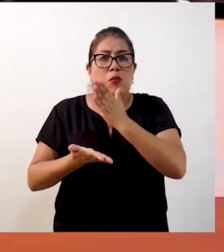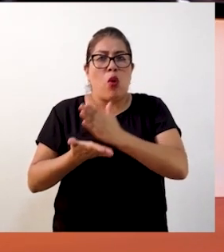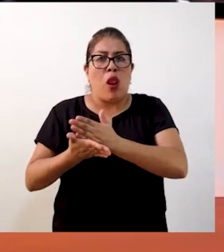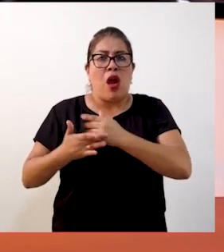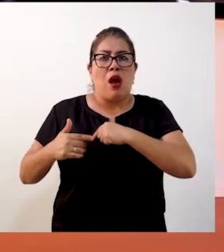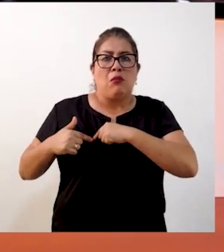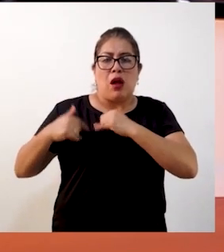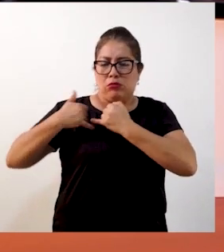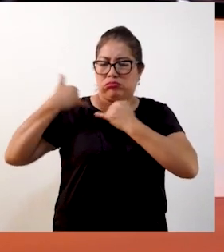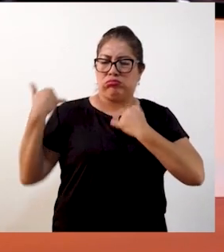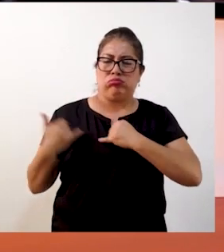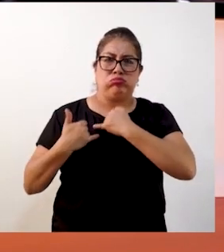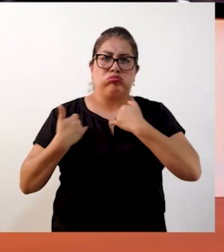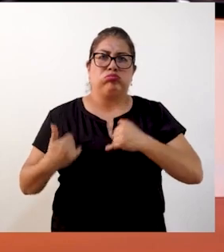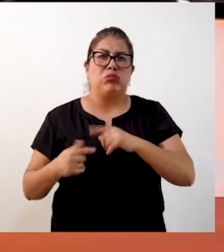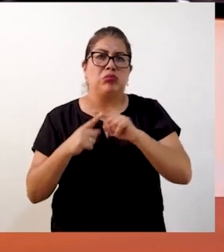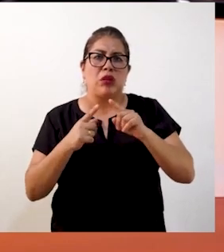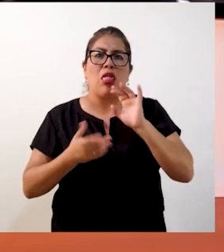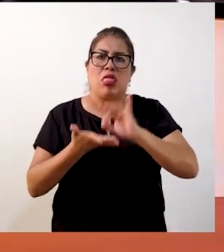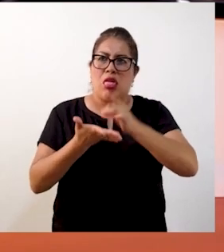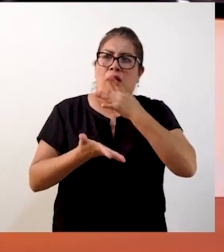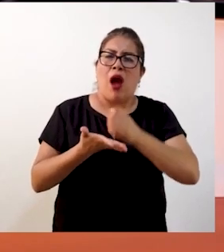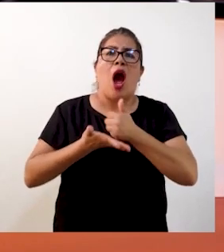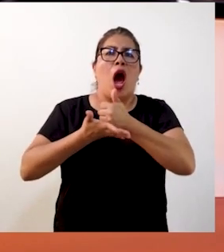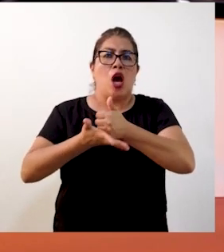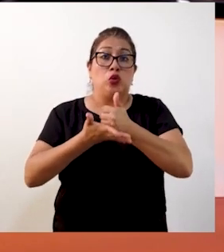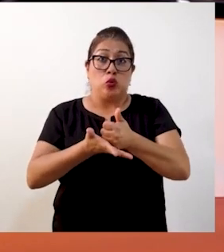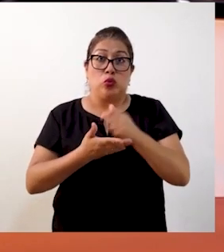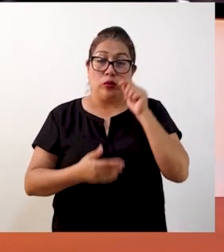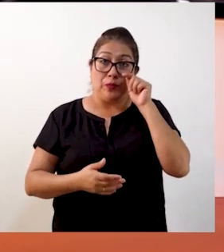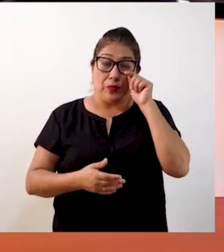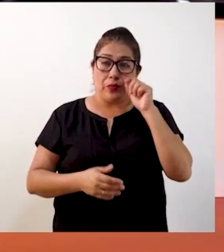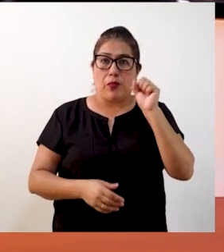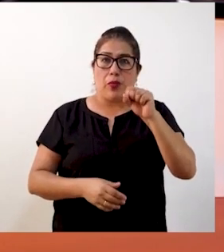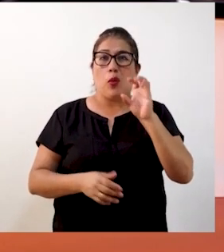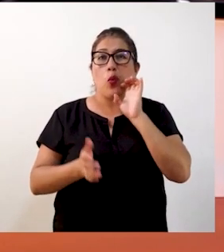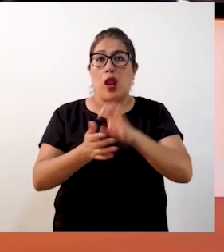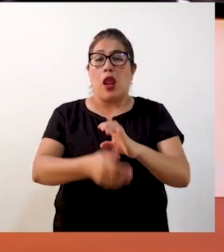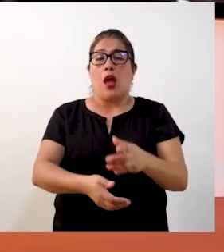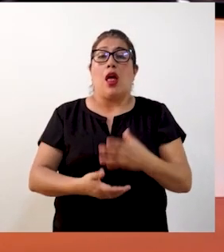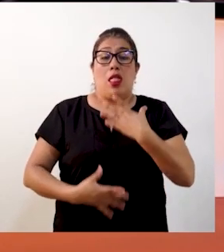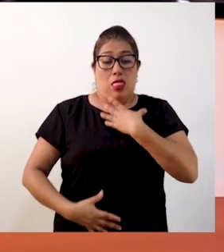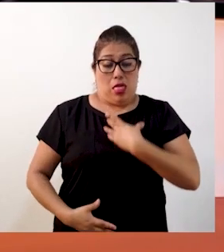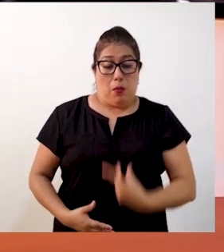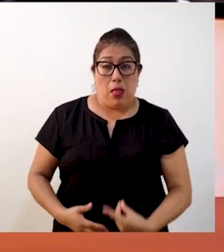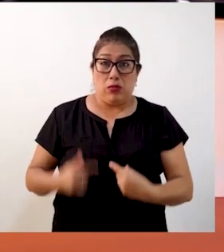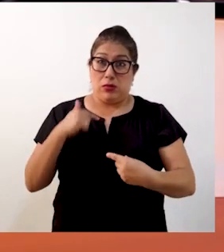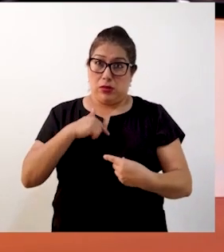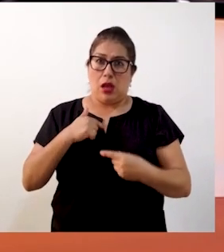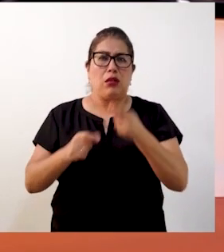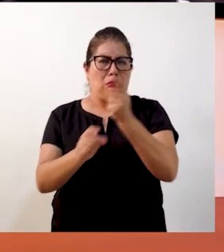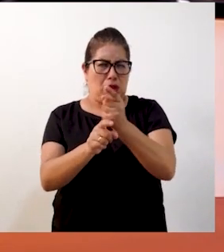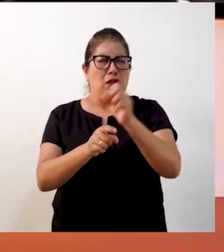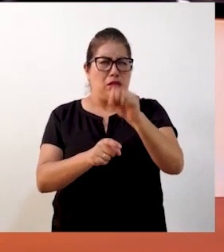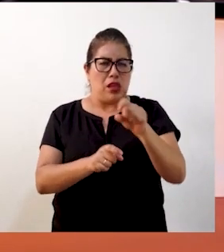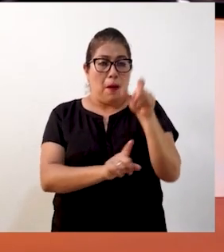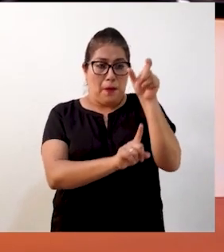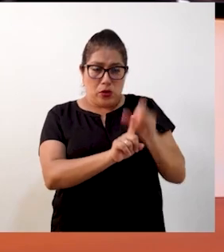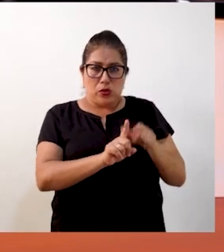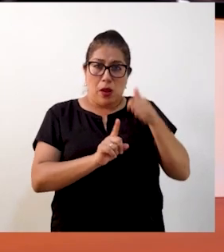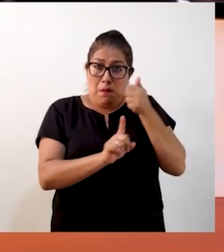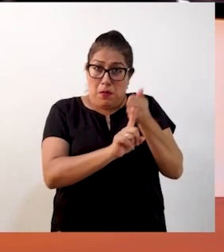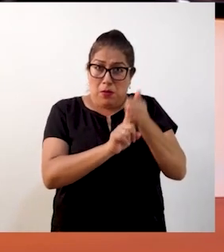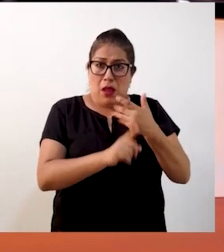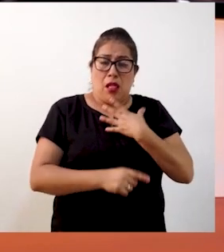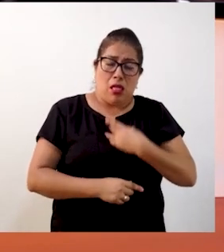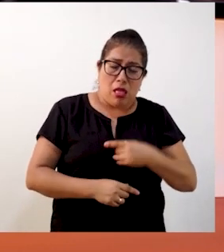relajarlo con medicamentos. En el caso de la depresión, es cierto, la persona tiene que poner de su parte, pero hay un